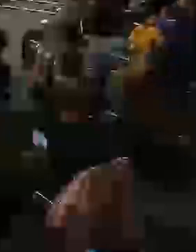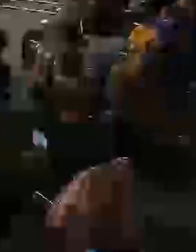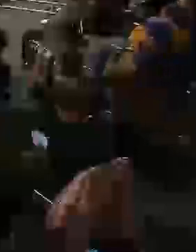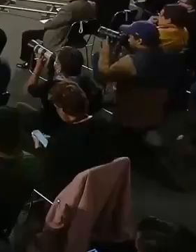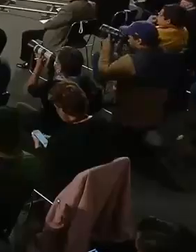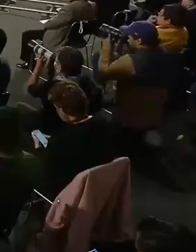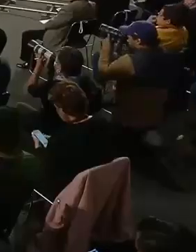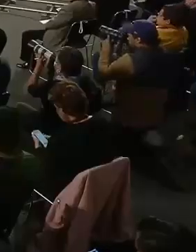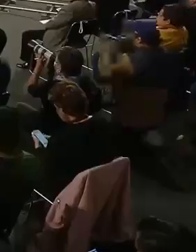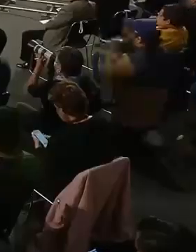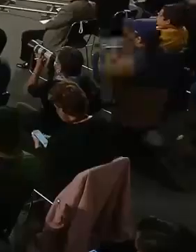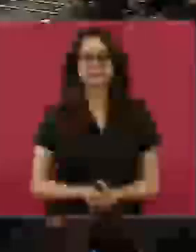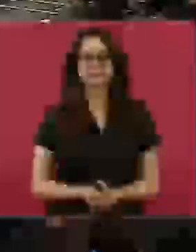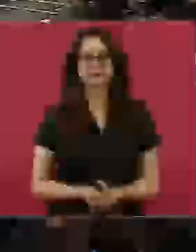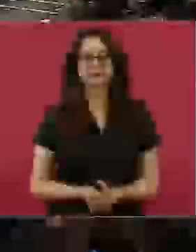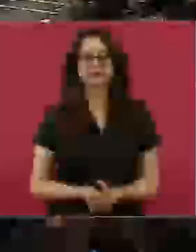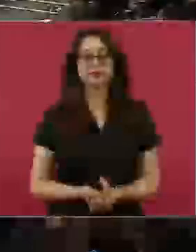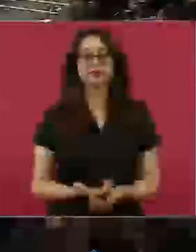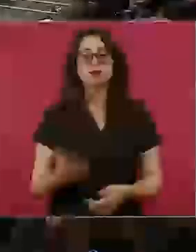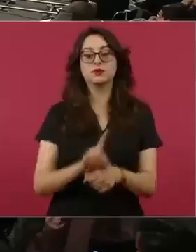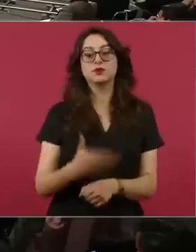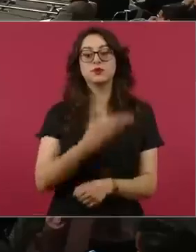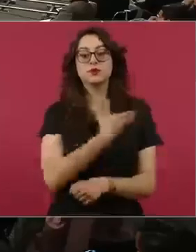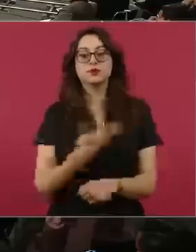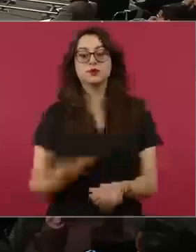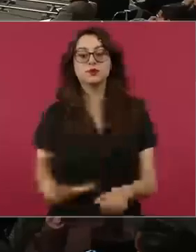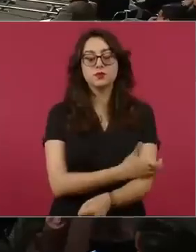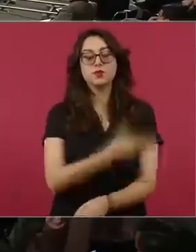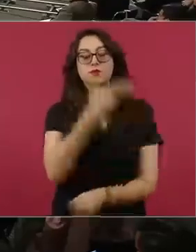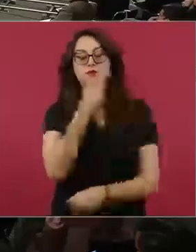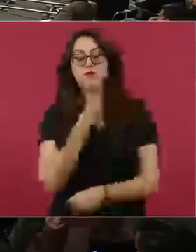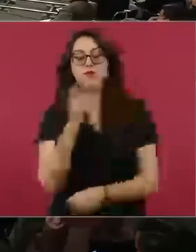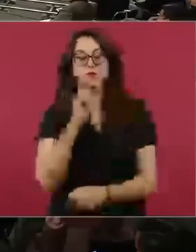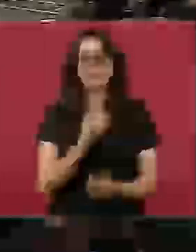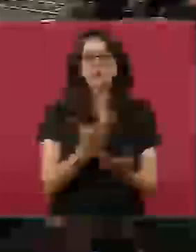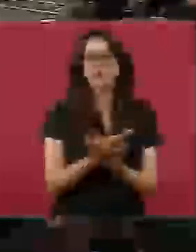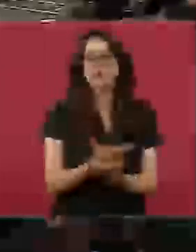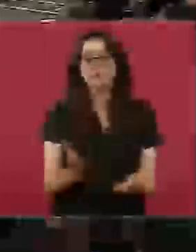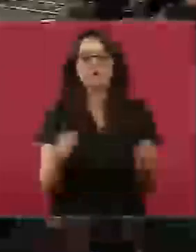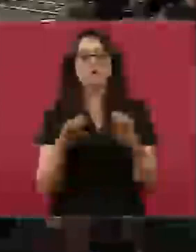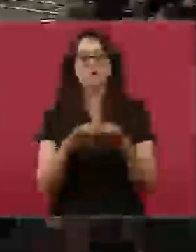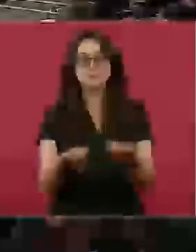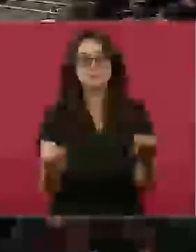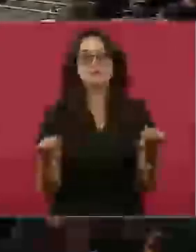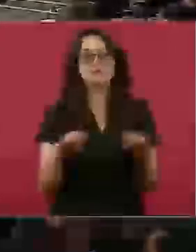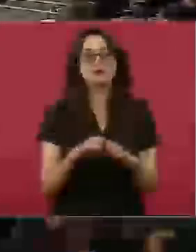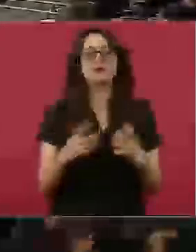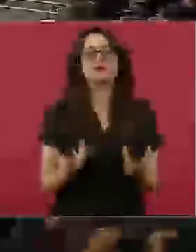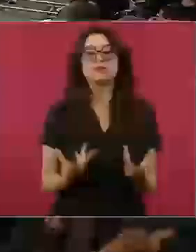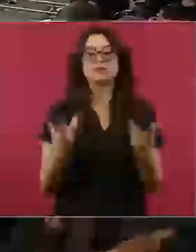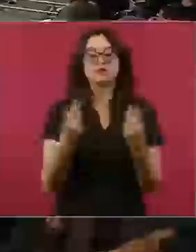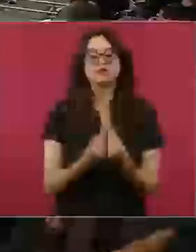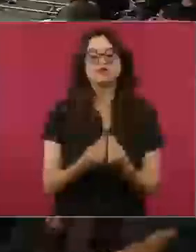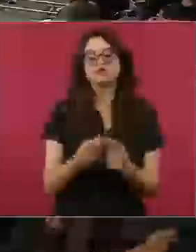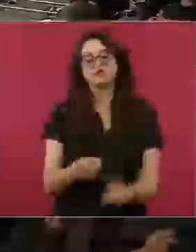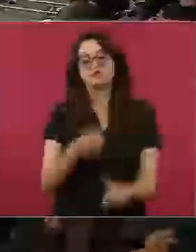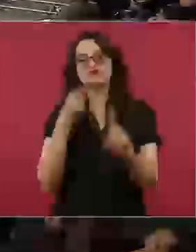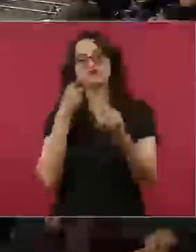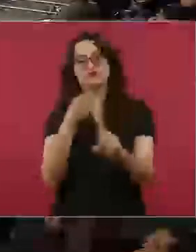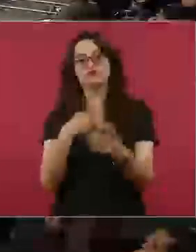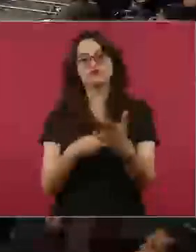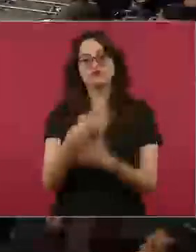presidente, compañeras y compañeros del equipo que se hace cargo de este gran